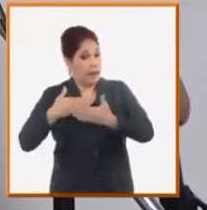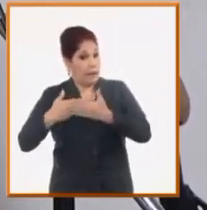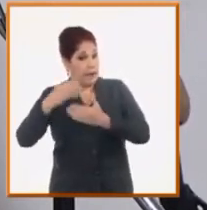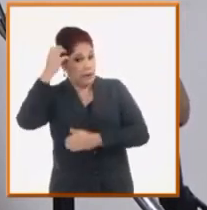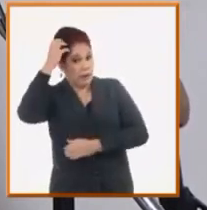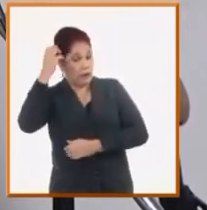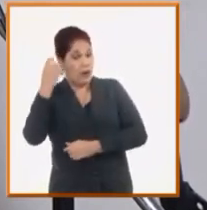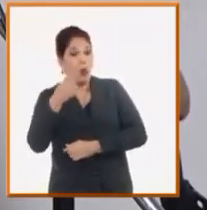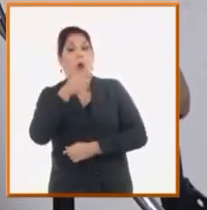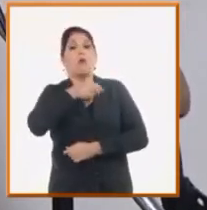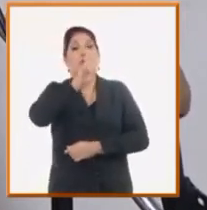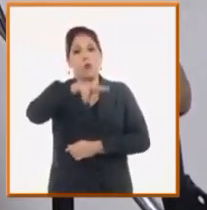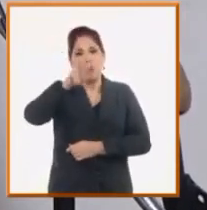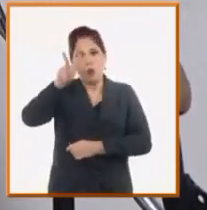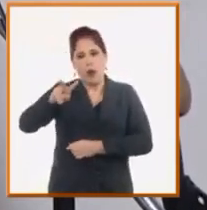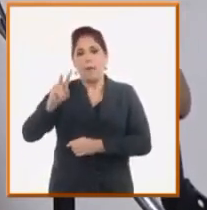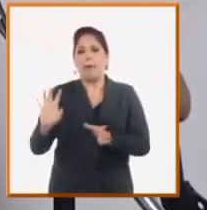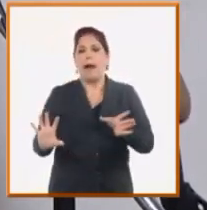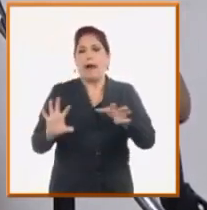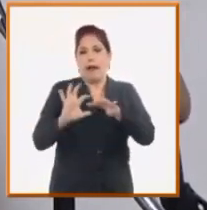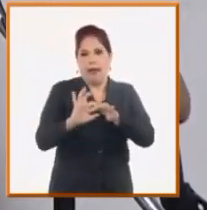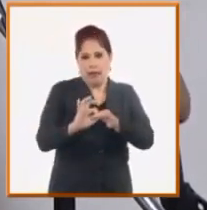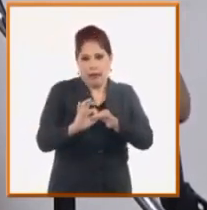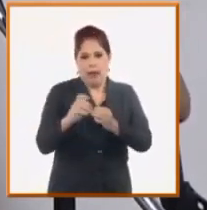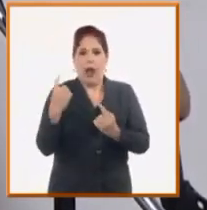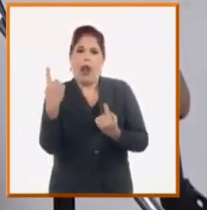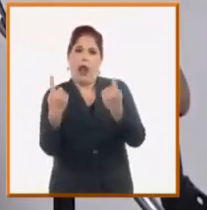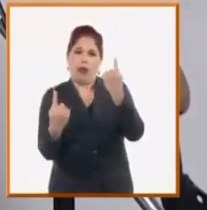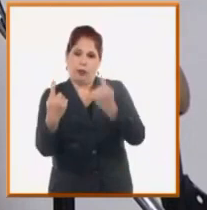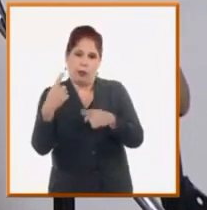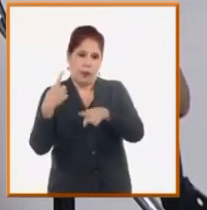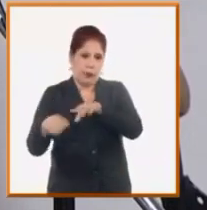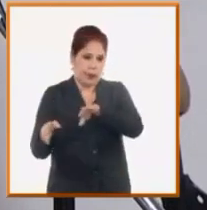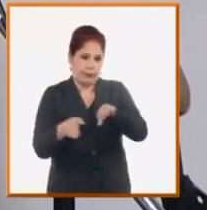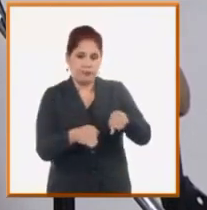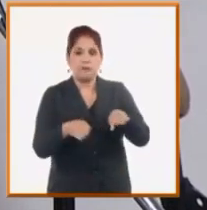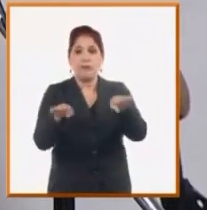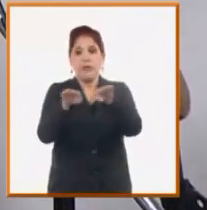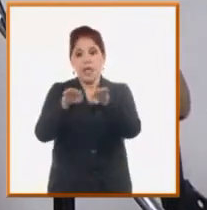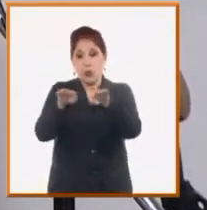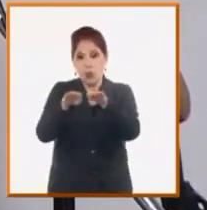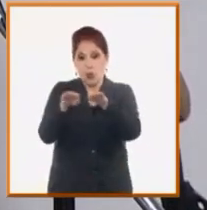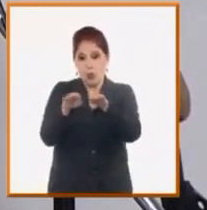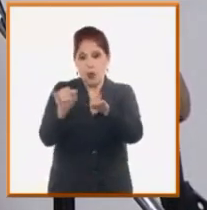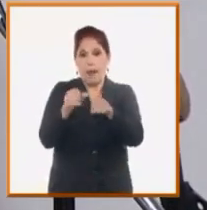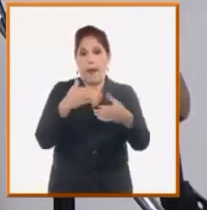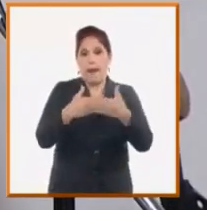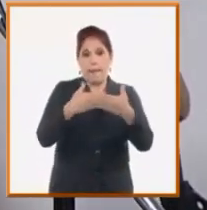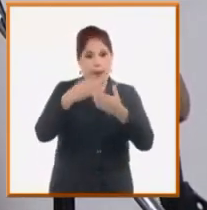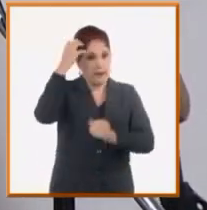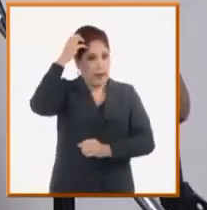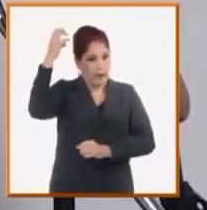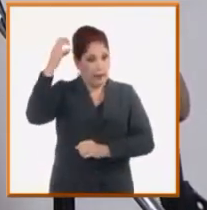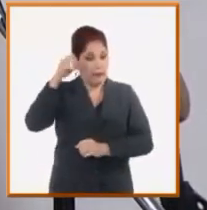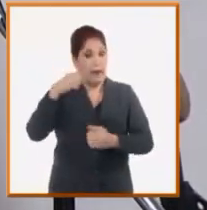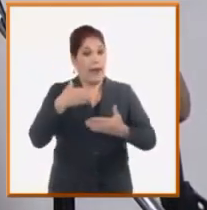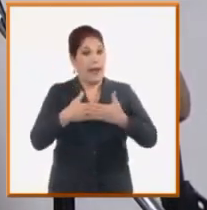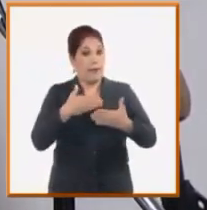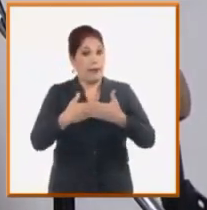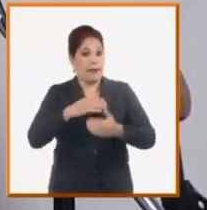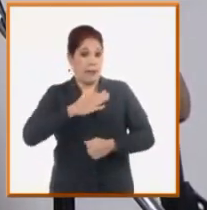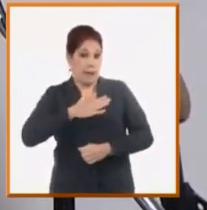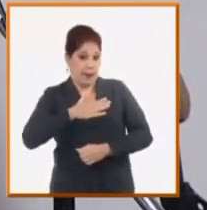aspectos que pudimos valorar es la necesidad también de igualar en condiciones a la empresa estatal socialista y a las